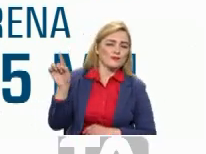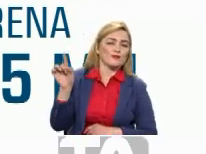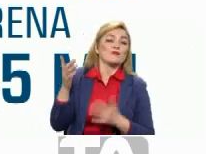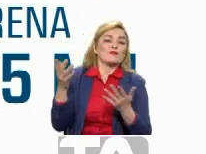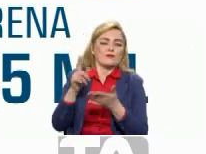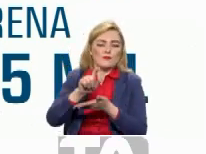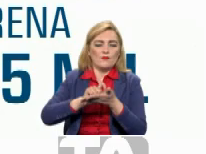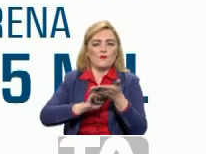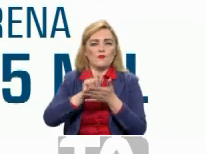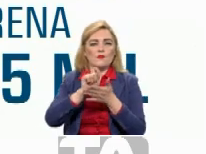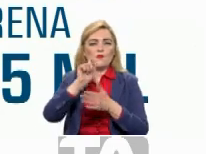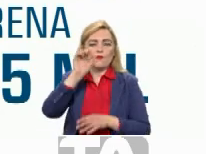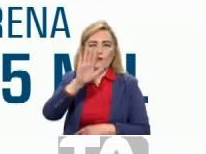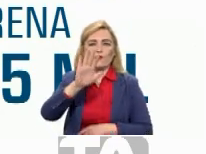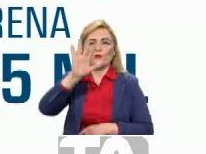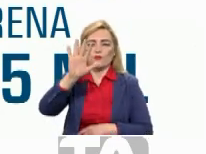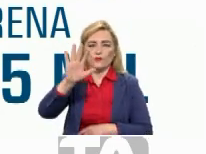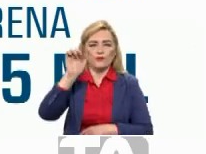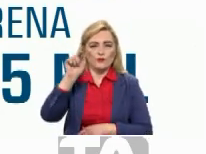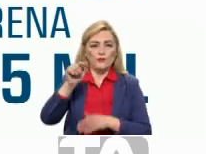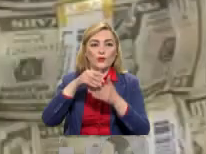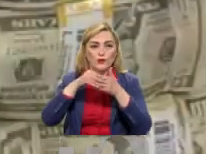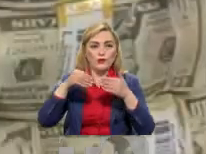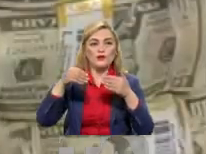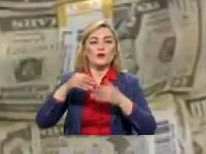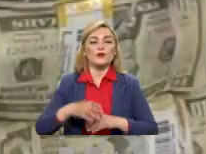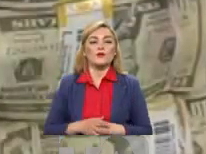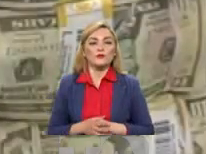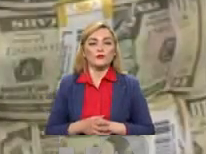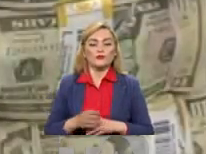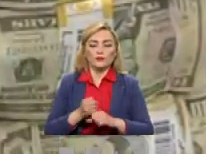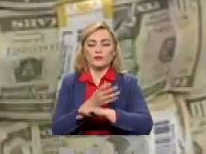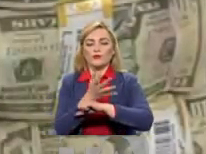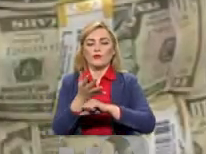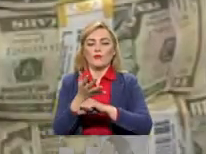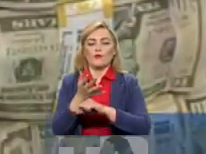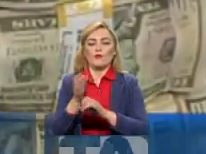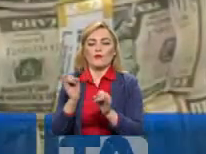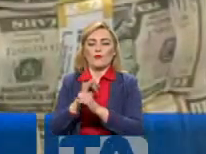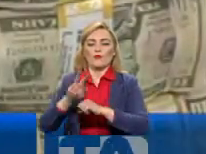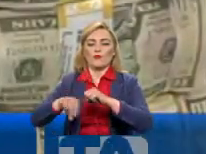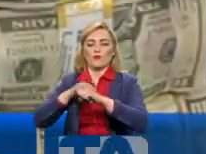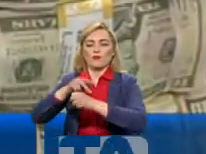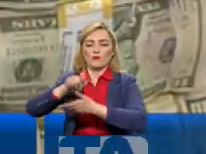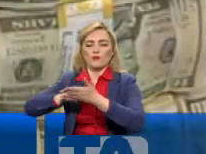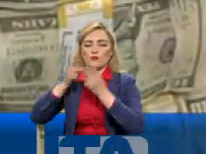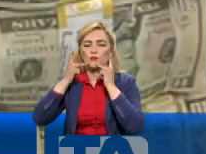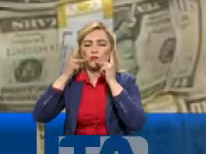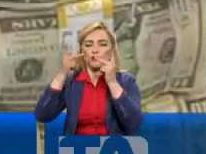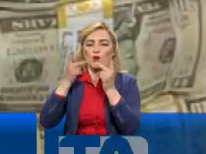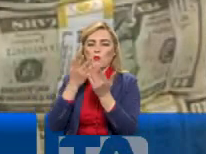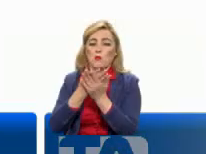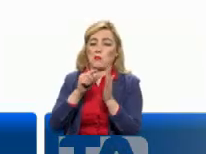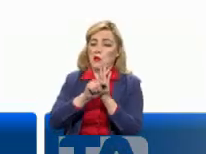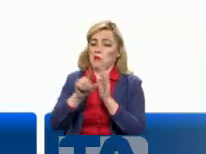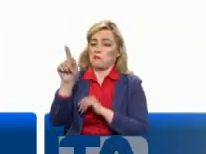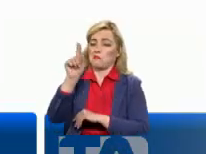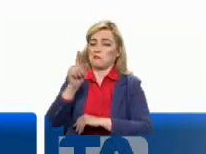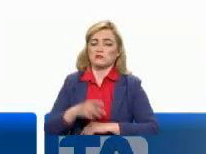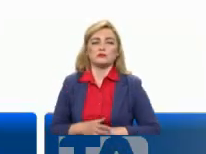recibió un contrato por 55 mil dólares por sugerencia de cerco pese a que su propuesta no fue la más barata